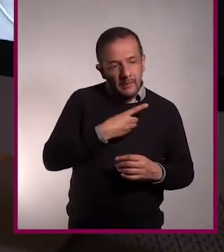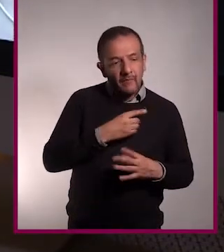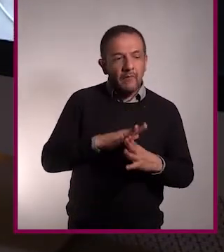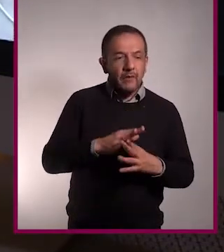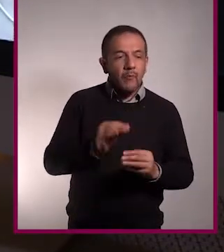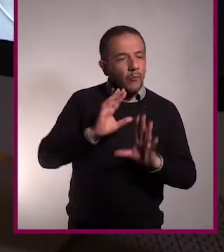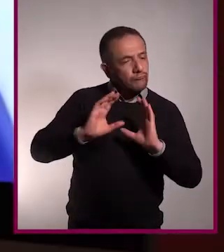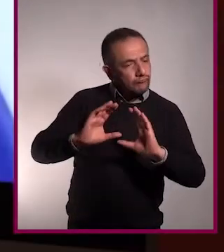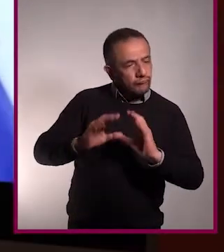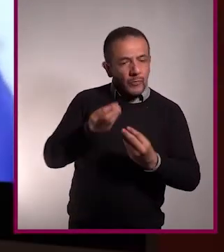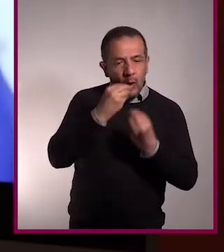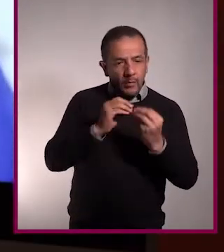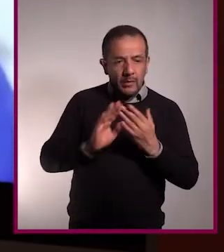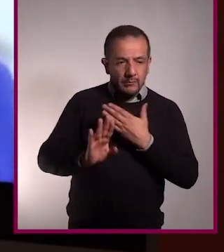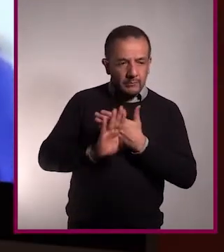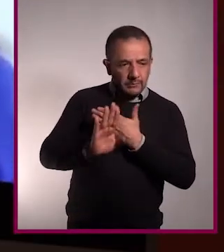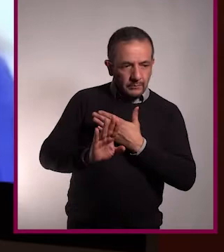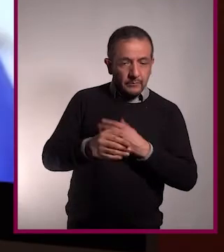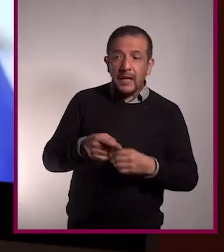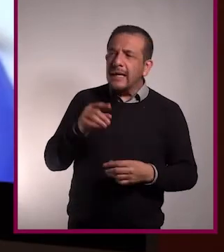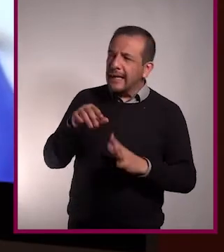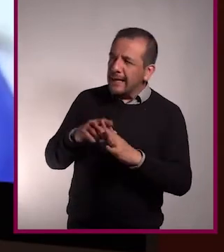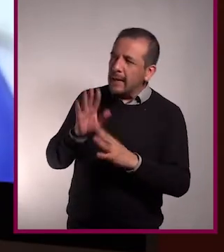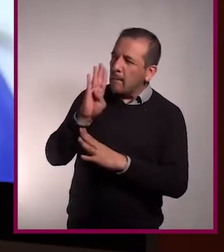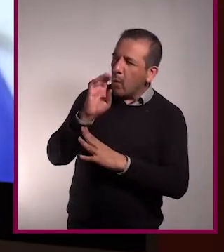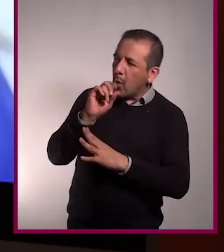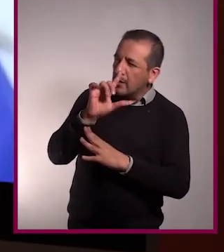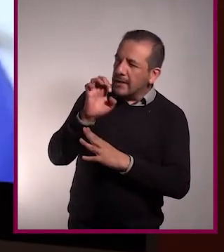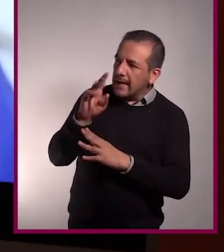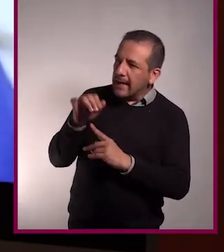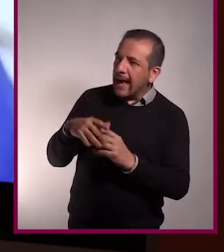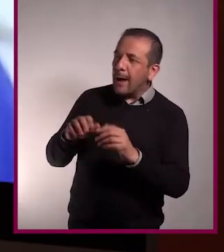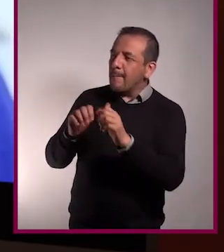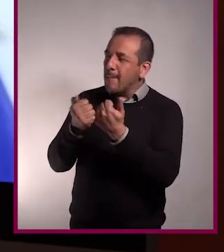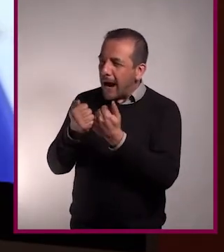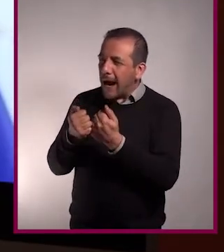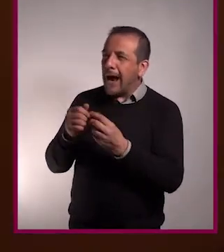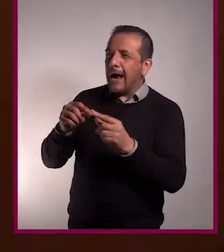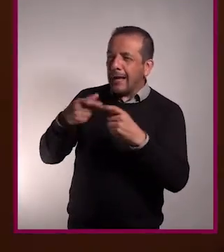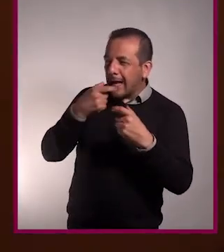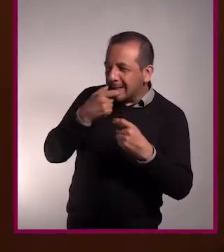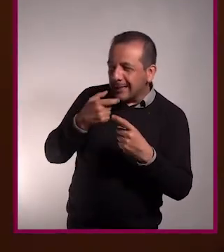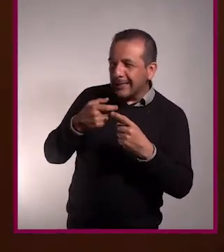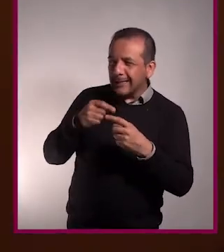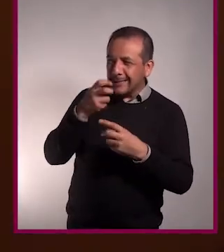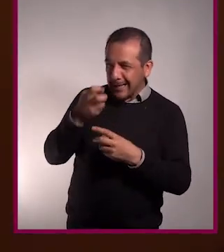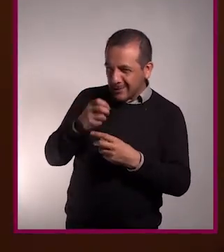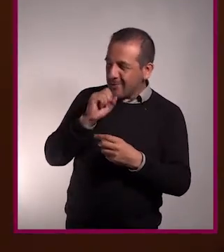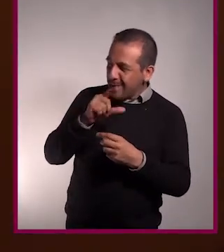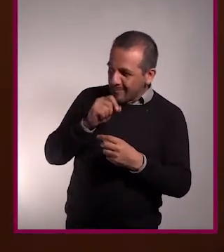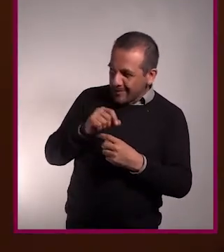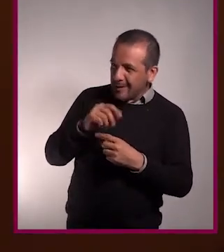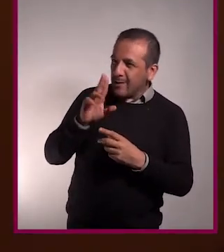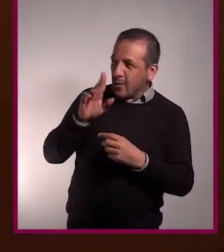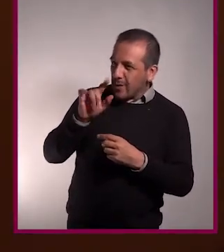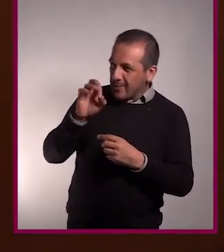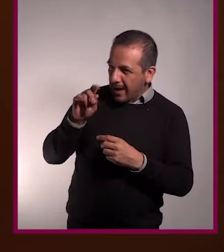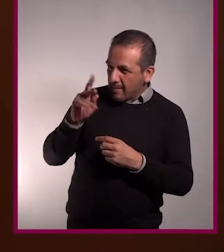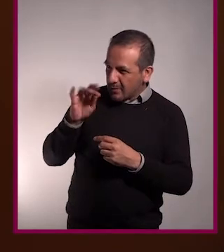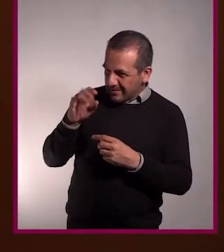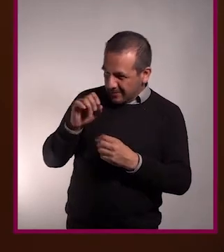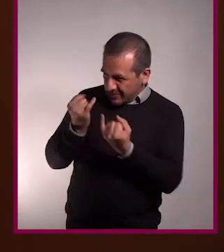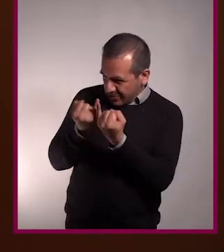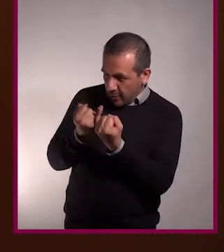cáncer. Y son productos que, bueno, lo ideal no es consumirlos a menudo, desde luego. ¿Y la bollería, las galletas, los panes,